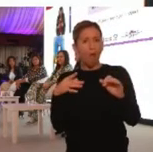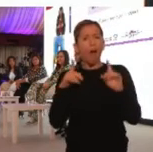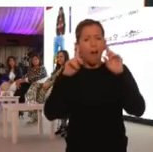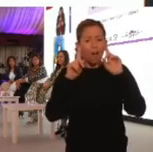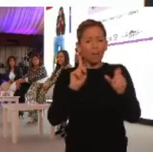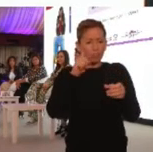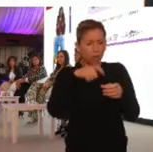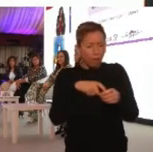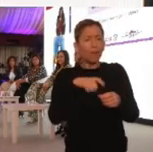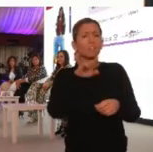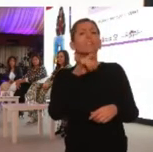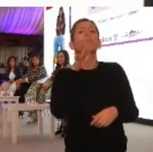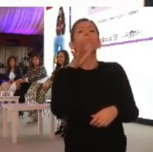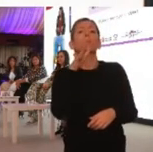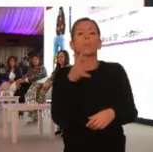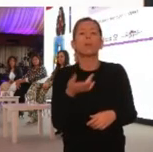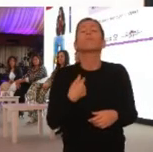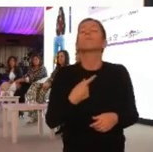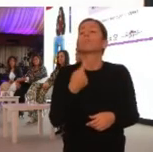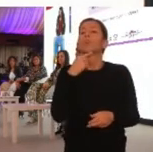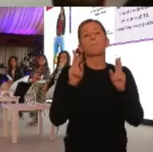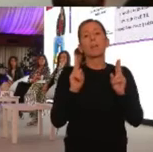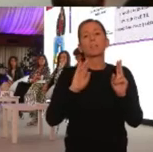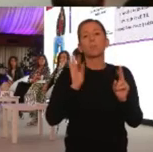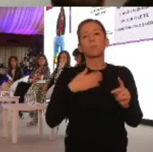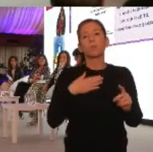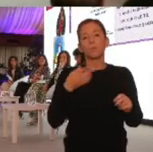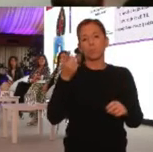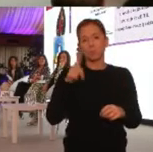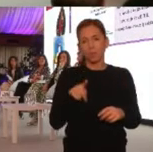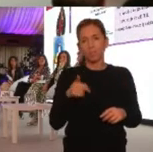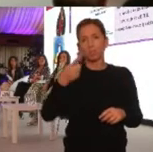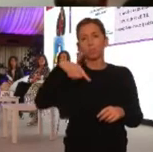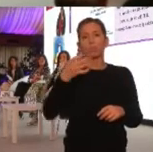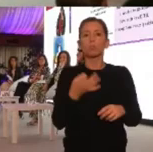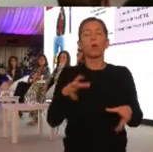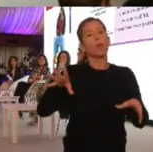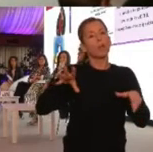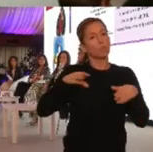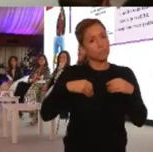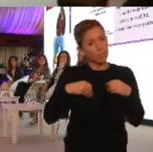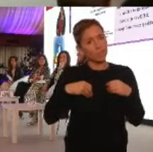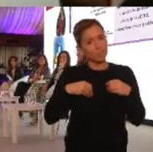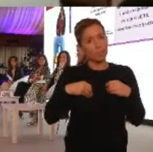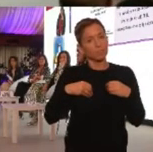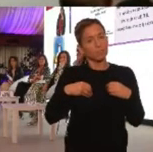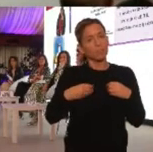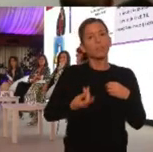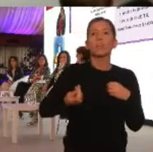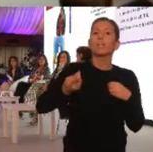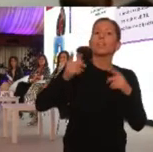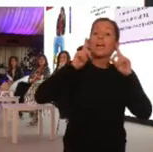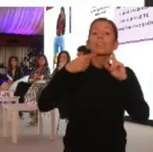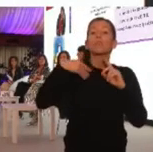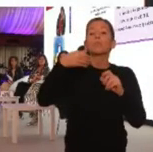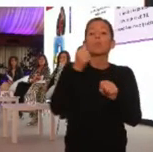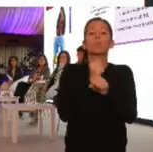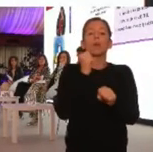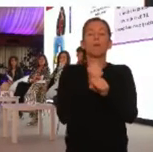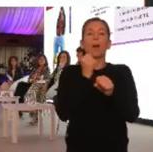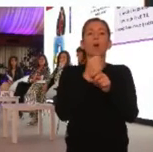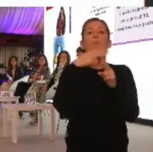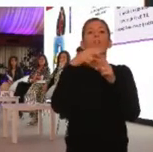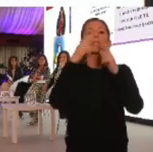sí? Y yo hoy en día os puedo decir que sí. Tenemos que admitir que no vamos a ser, cuando estemos trabajando en